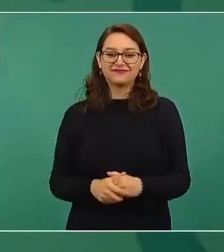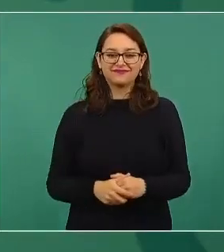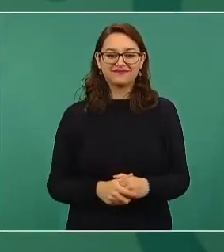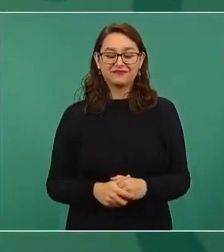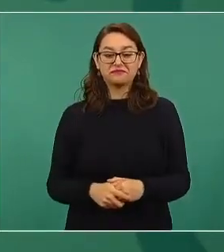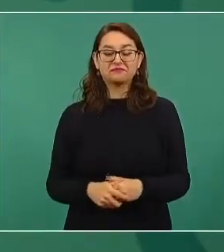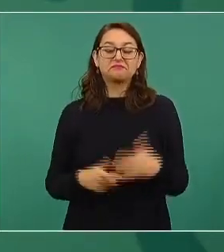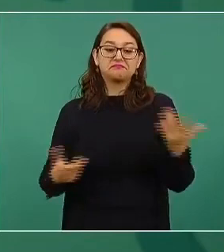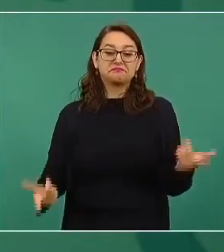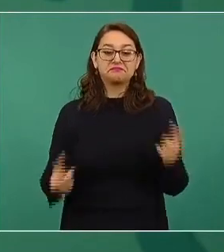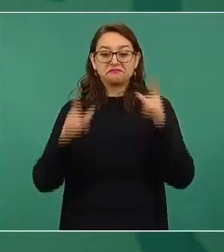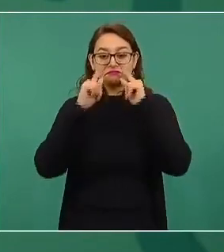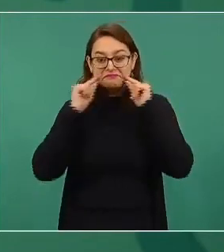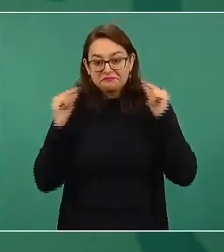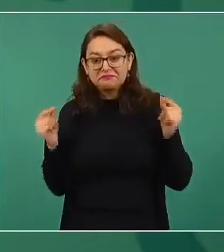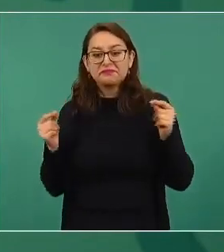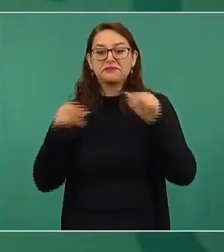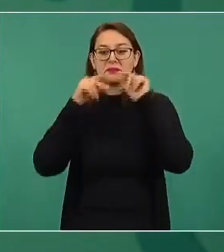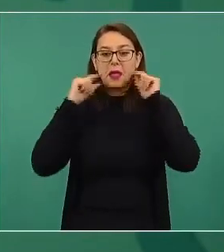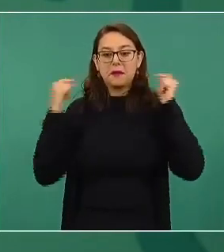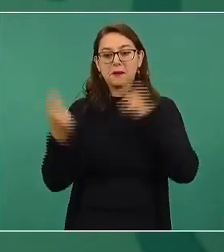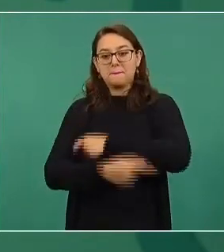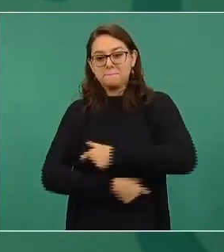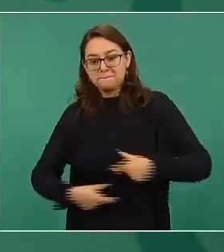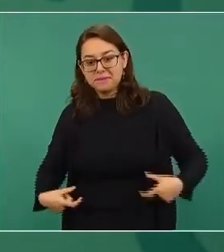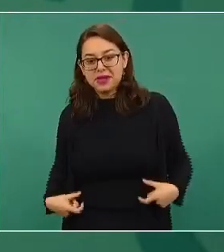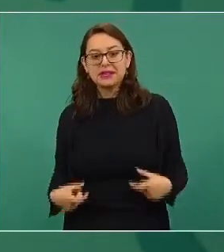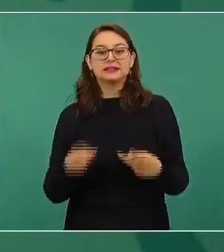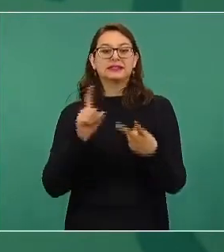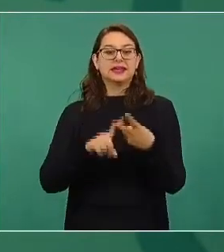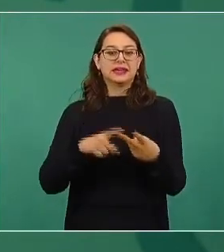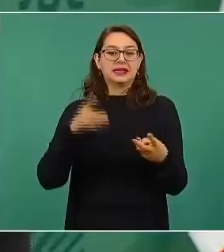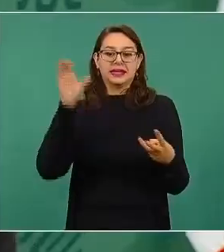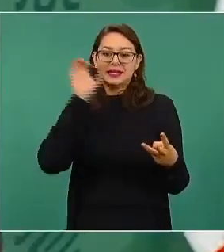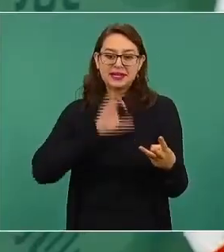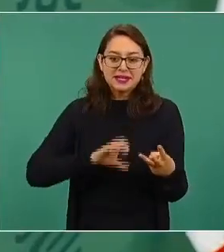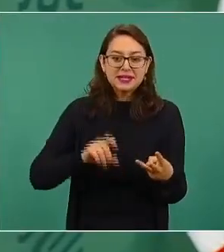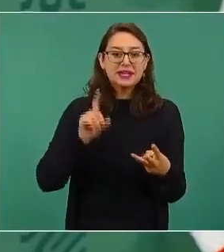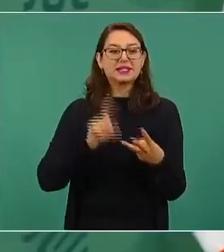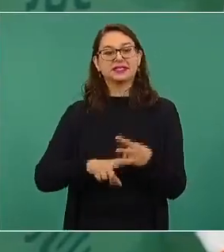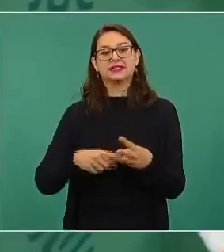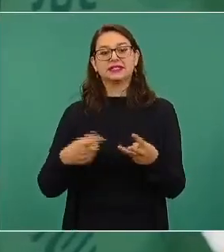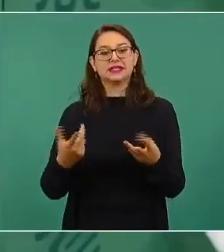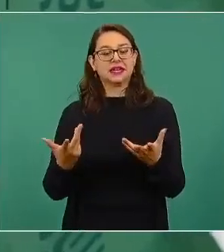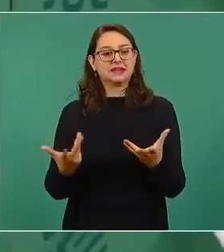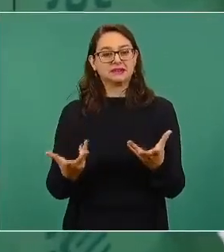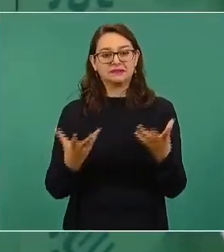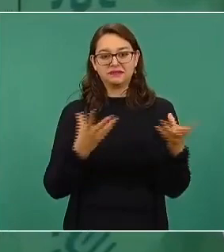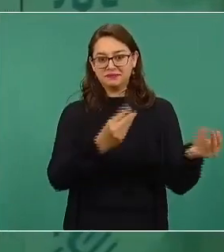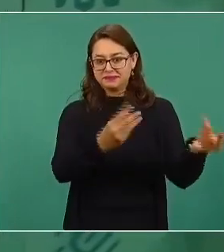villistas y zapatistas y carrancistas,